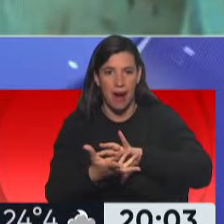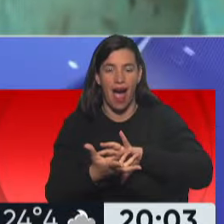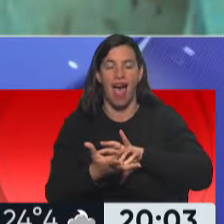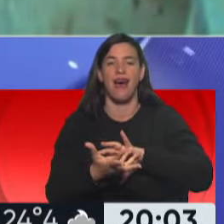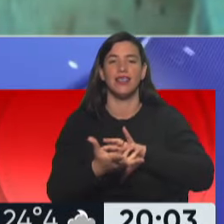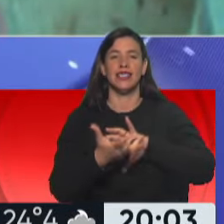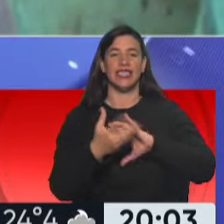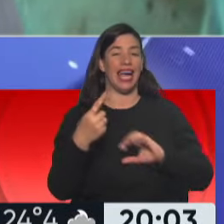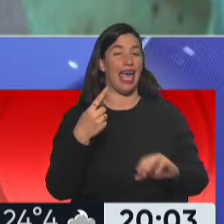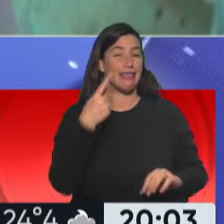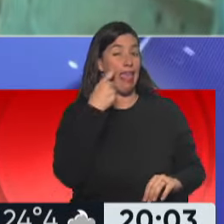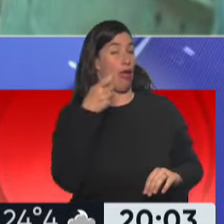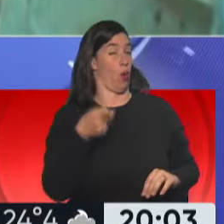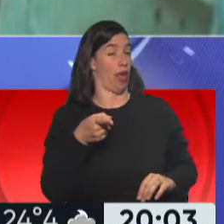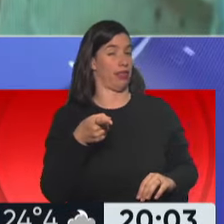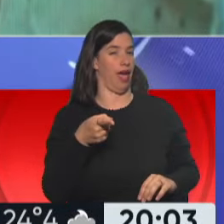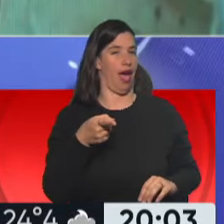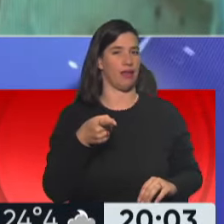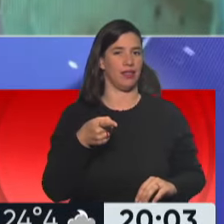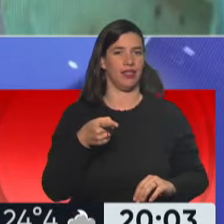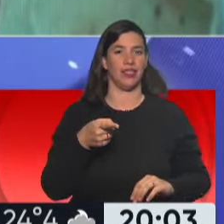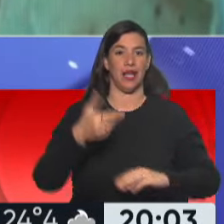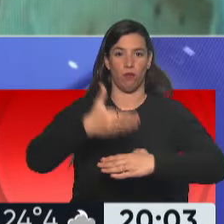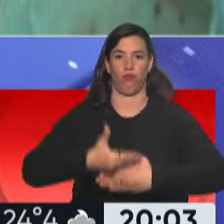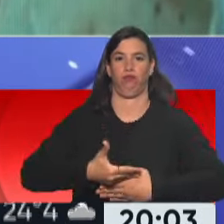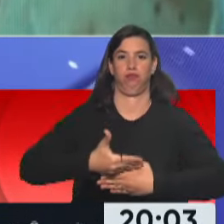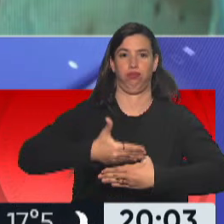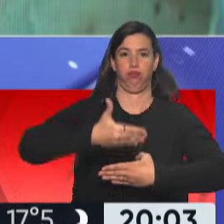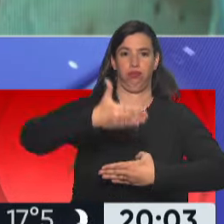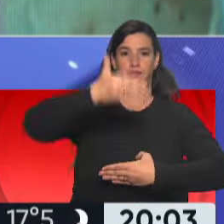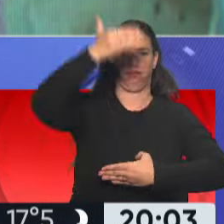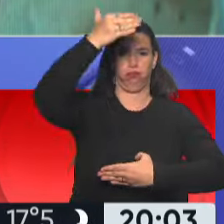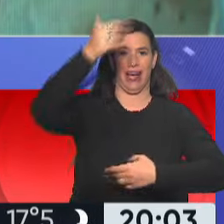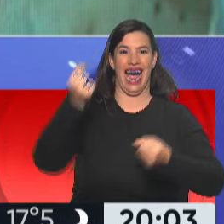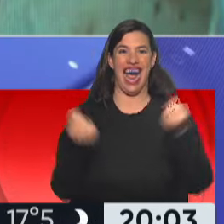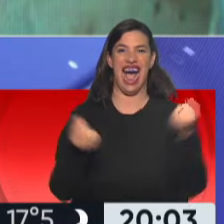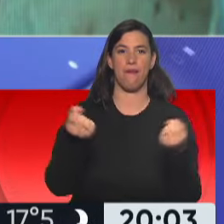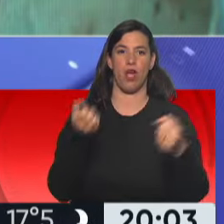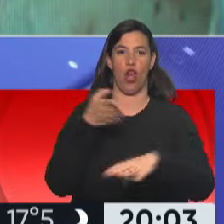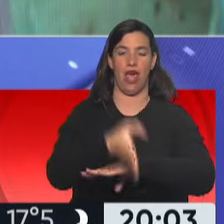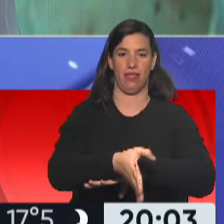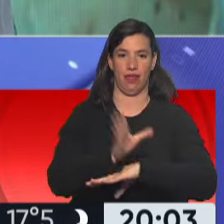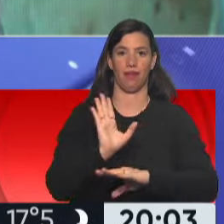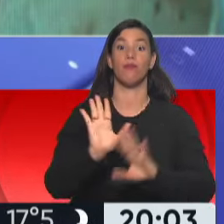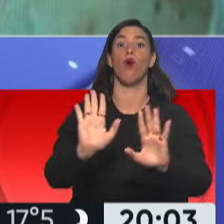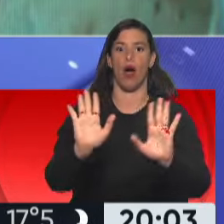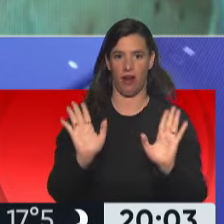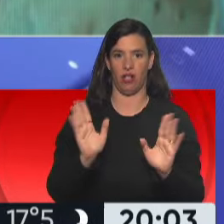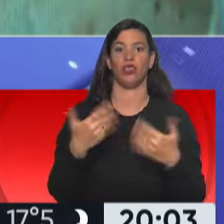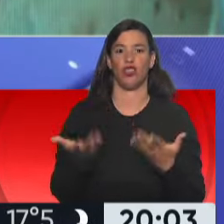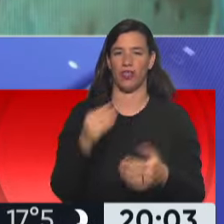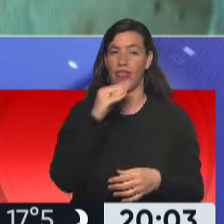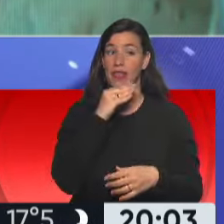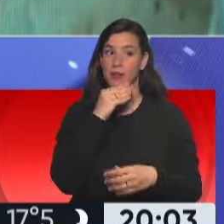era cuando levantaban el portón para que ingrese el camión. Sí. Bueno, armaron paredes ficticias, increíble. ¿Sí? Con